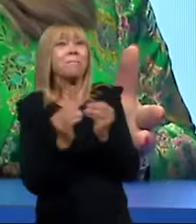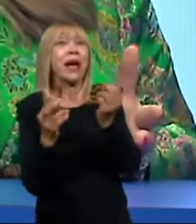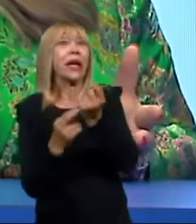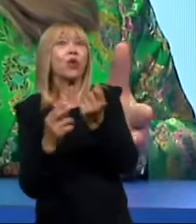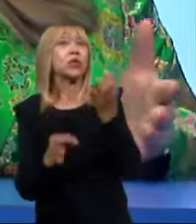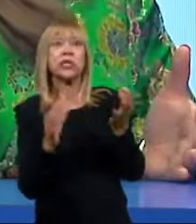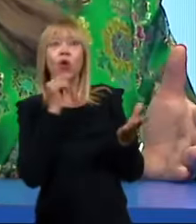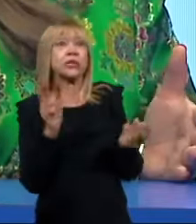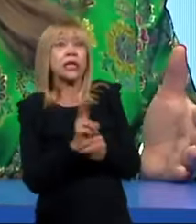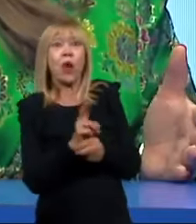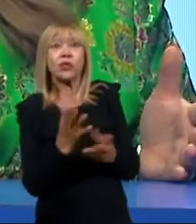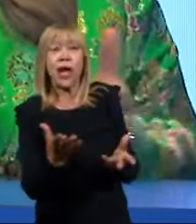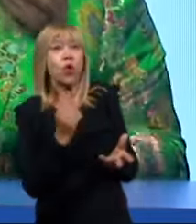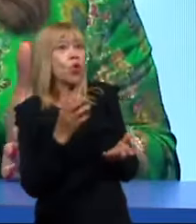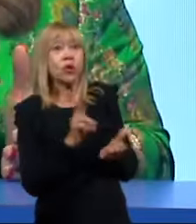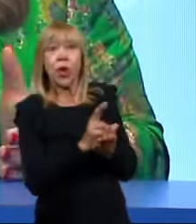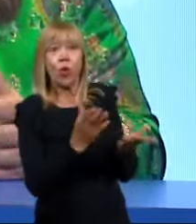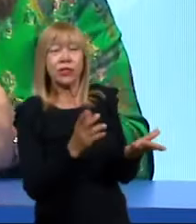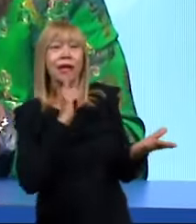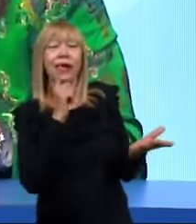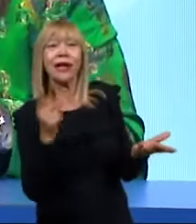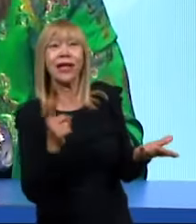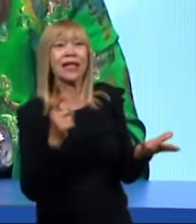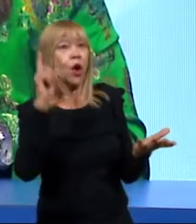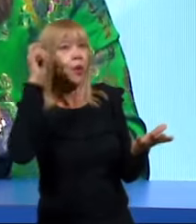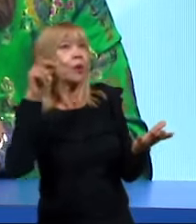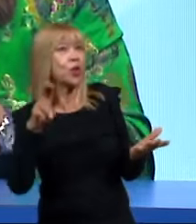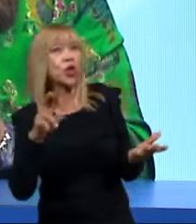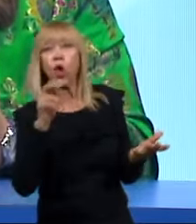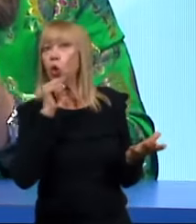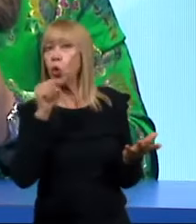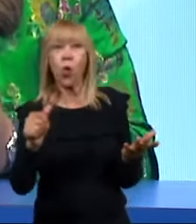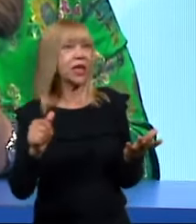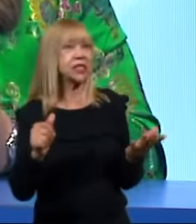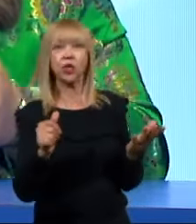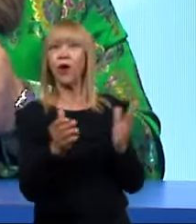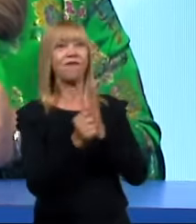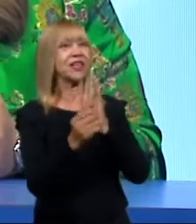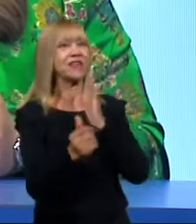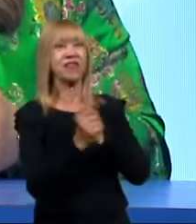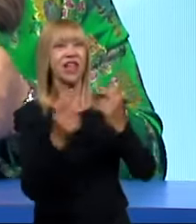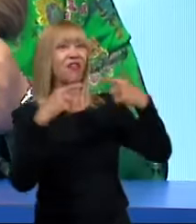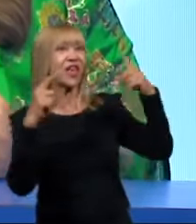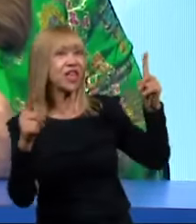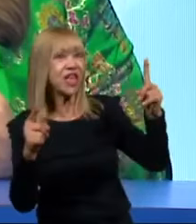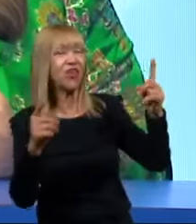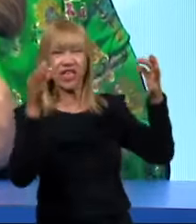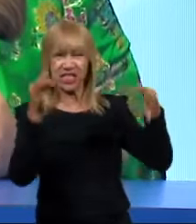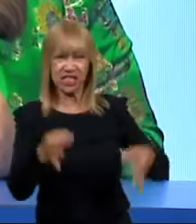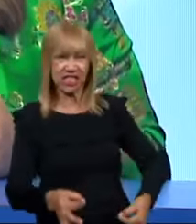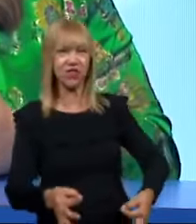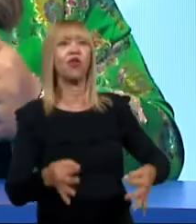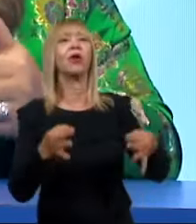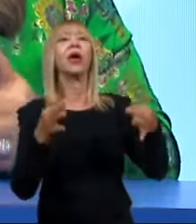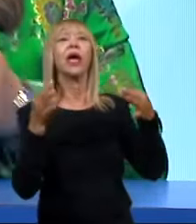se usan, si aquí no se gastan? La realidad es que el gobierno de Puerto Rico no ha sido eficiente, efectivo,